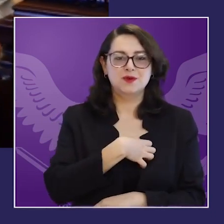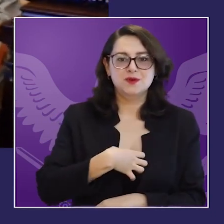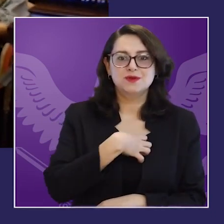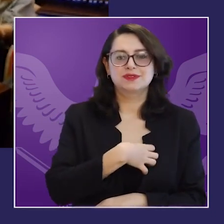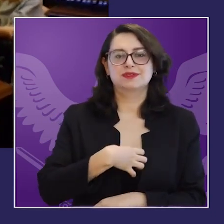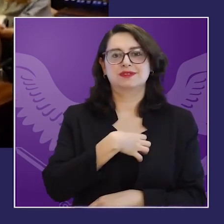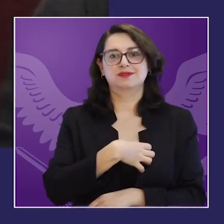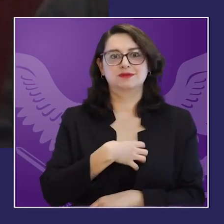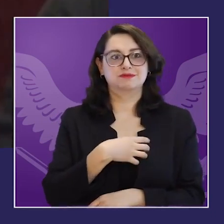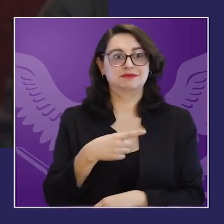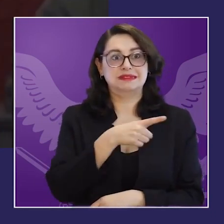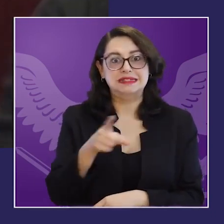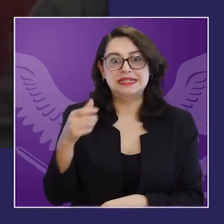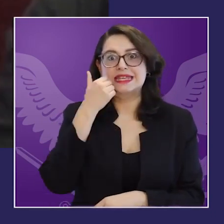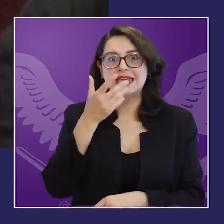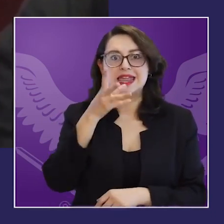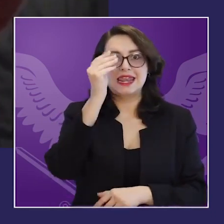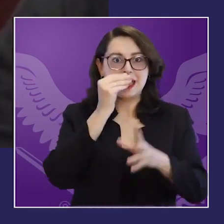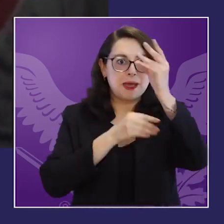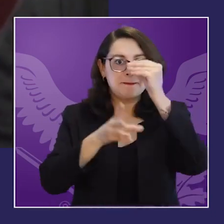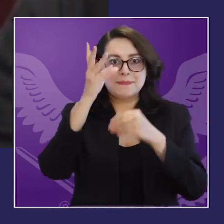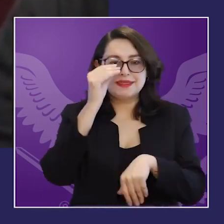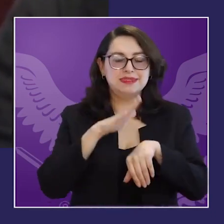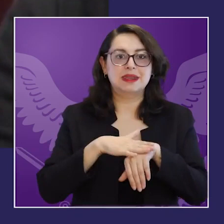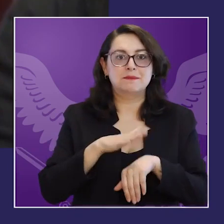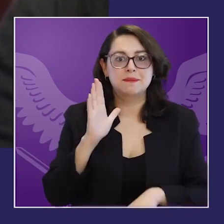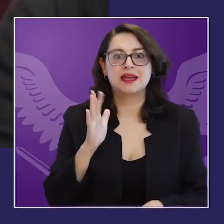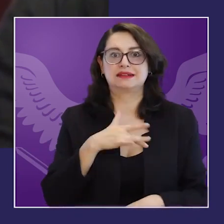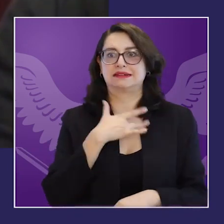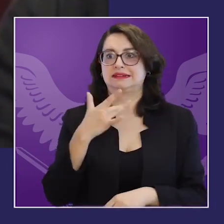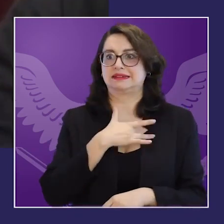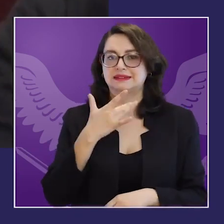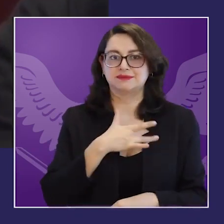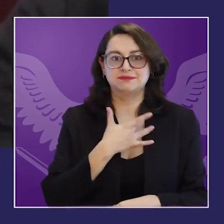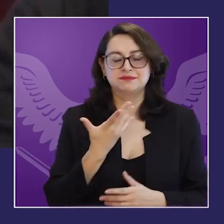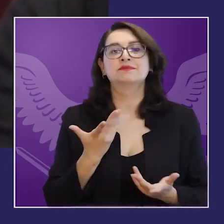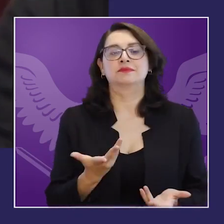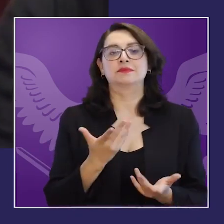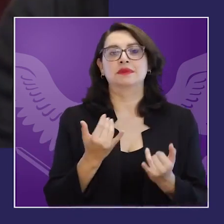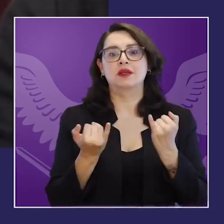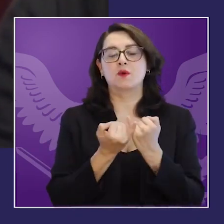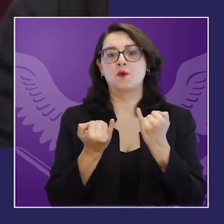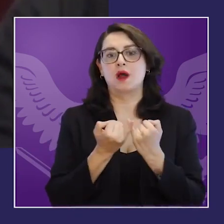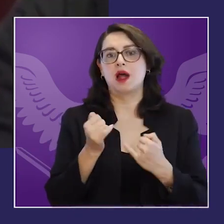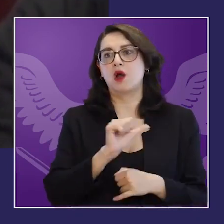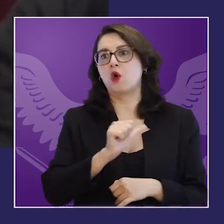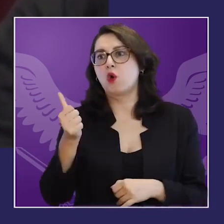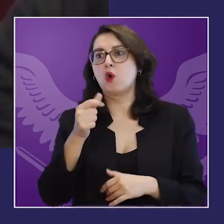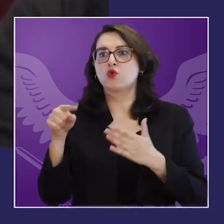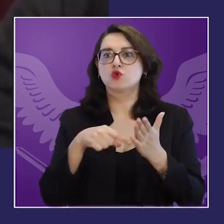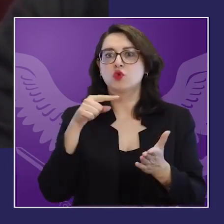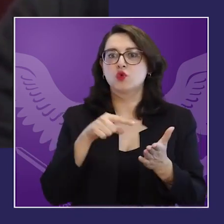sensación, además de avidez por más información, es lo que estamos percibiendo. En el otro lado, donde